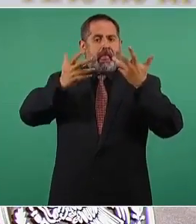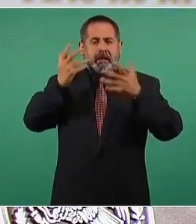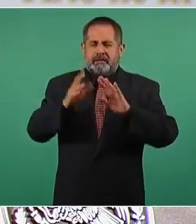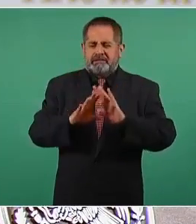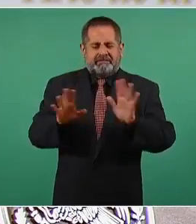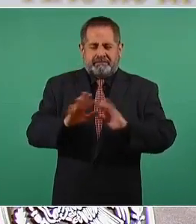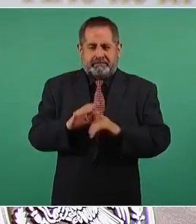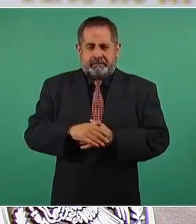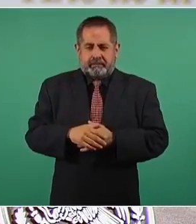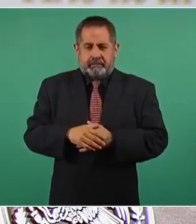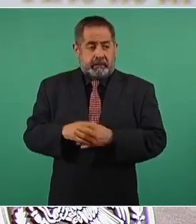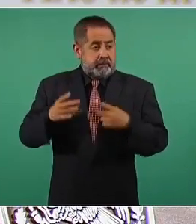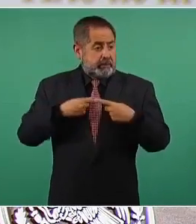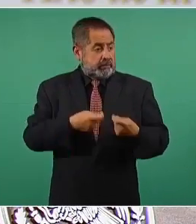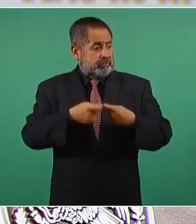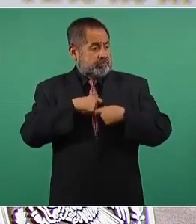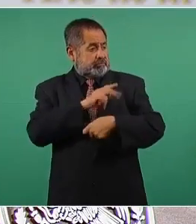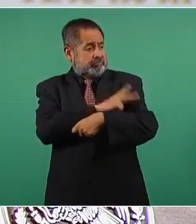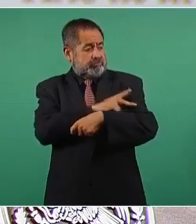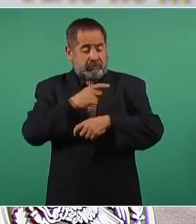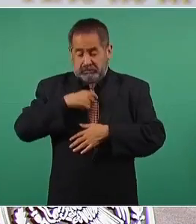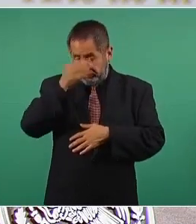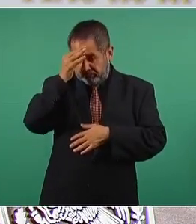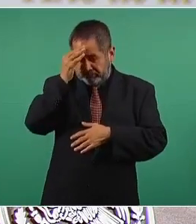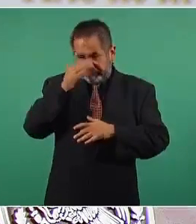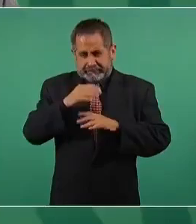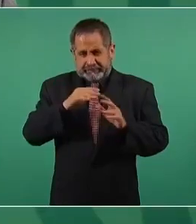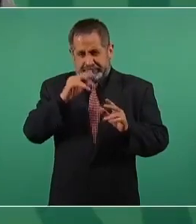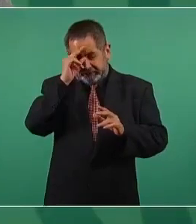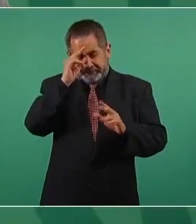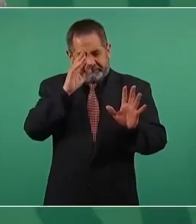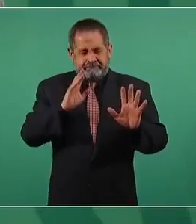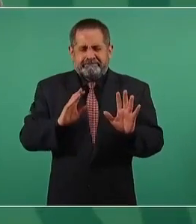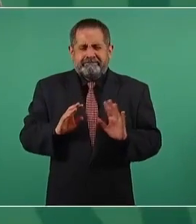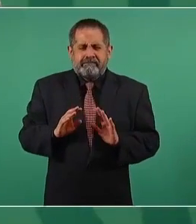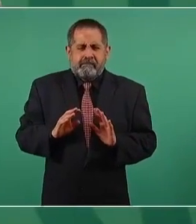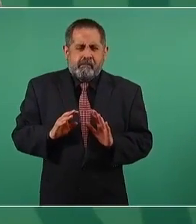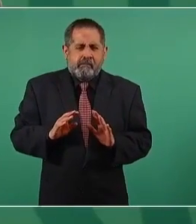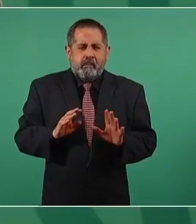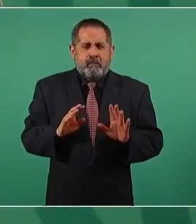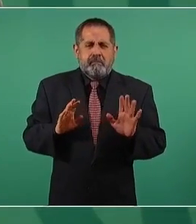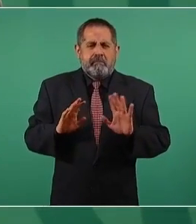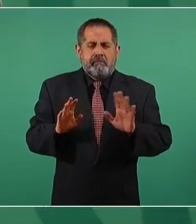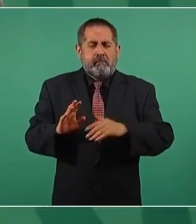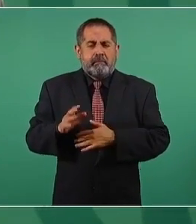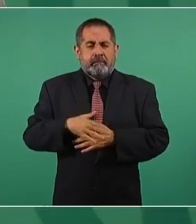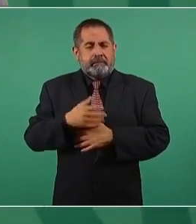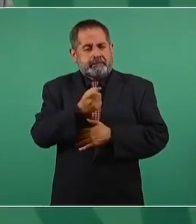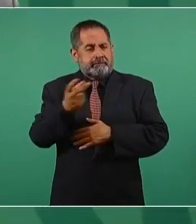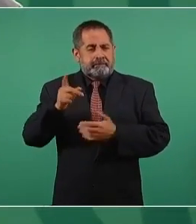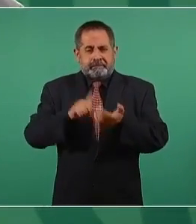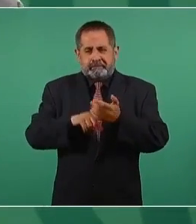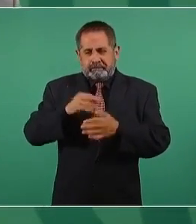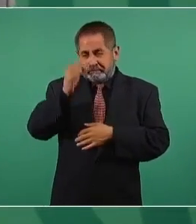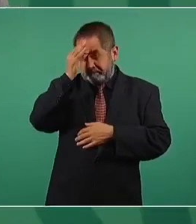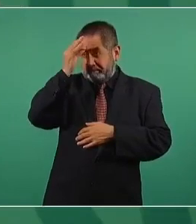Dicen que el poder atonta a los inteligentes y a los tontos